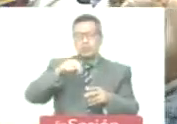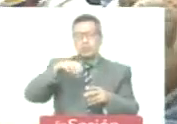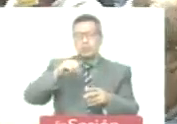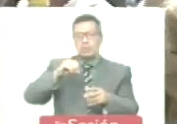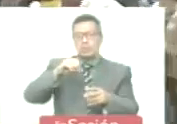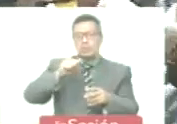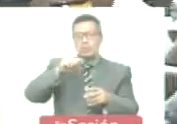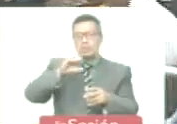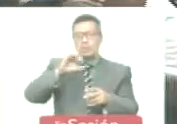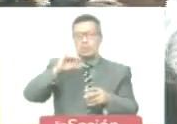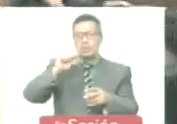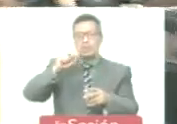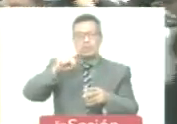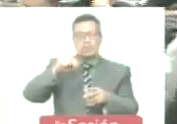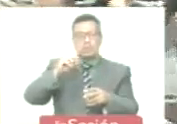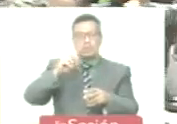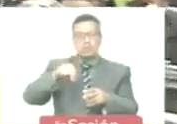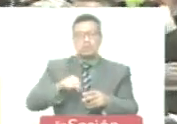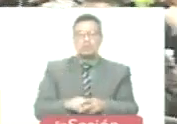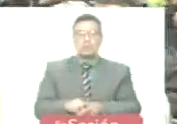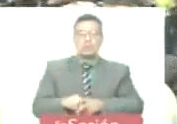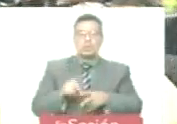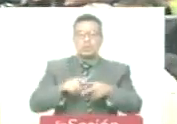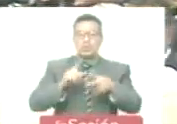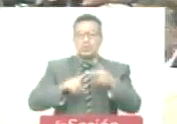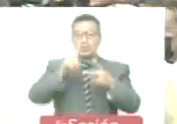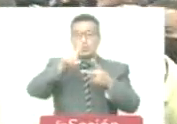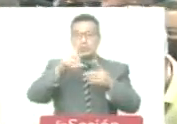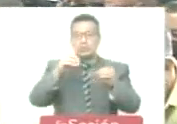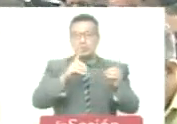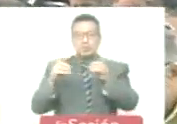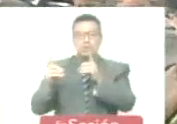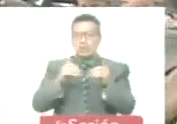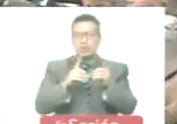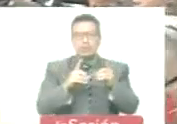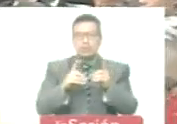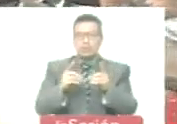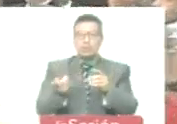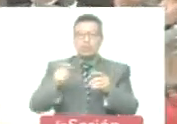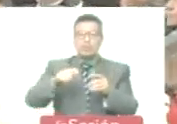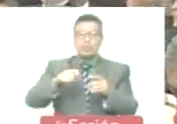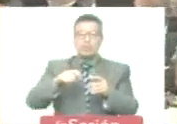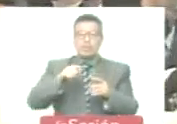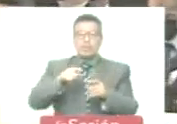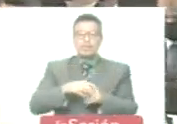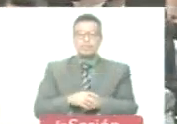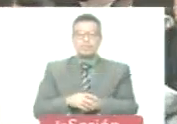solo para una corrección de estilo, para la segunda discusión, sin mayor